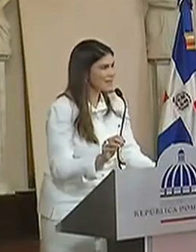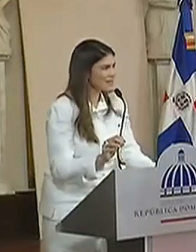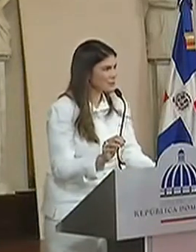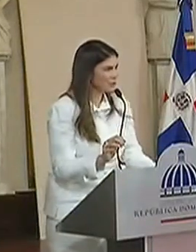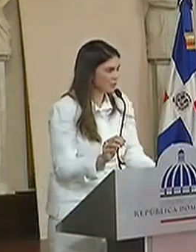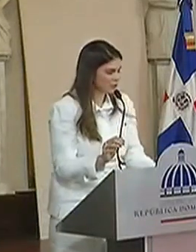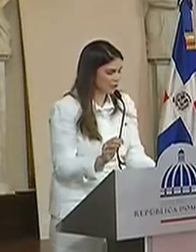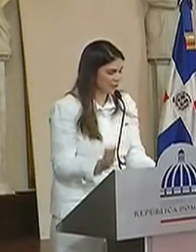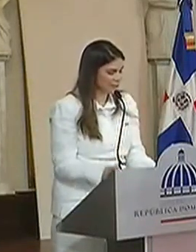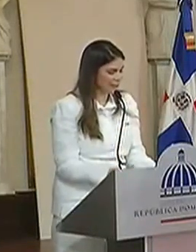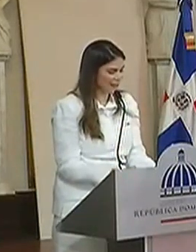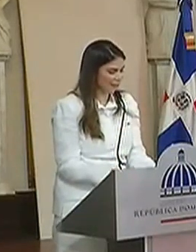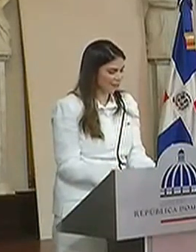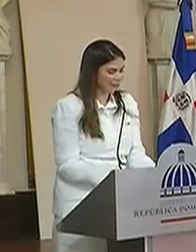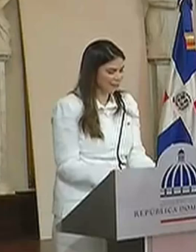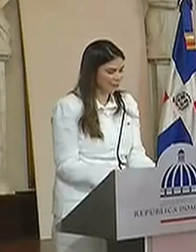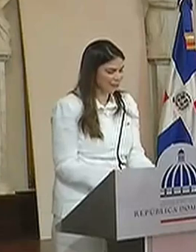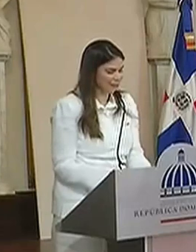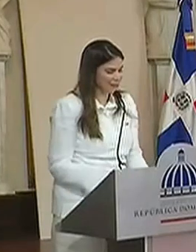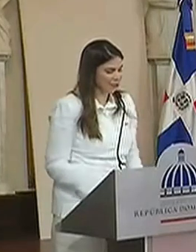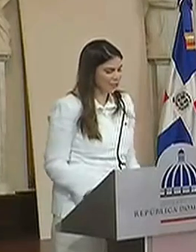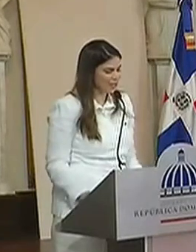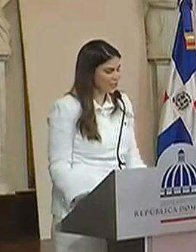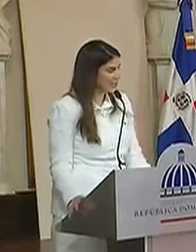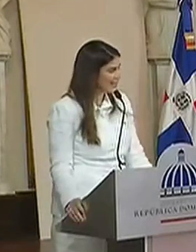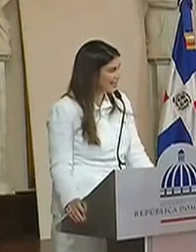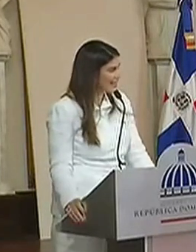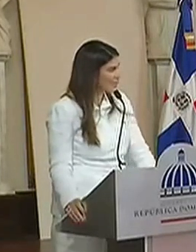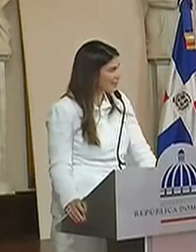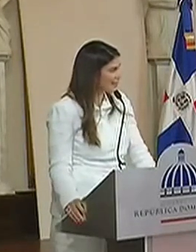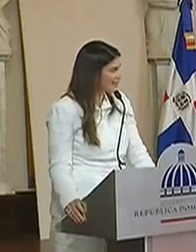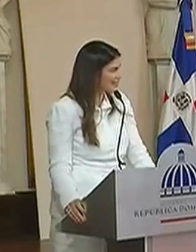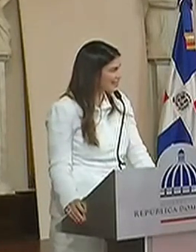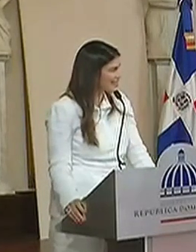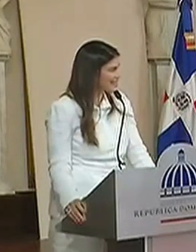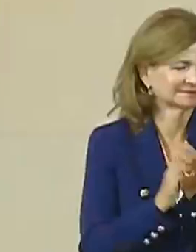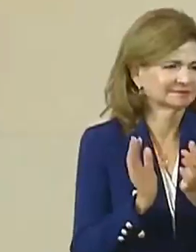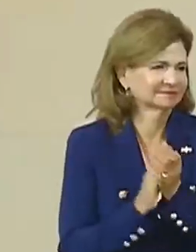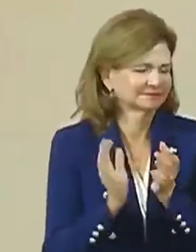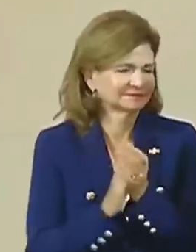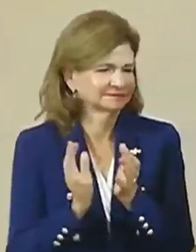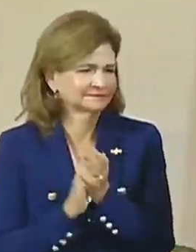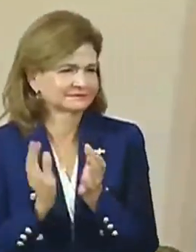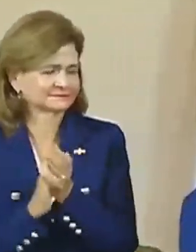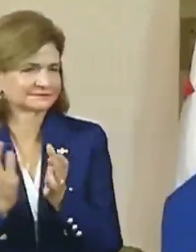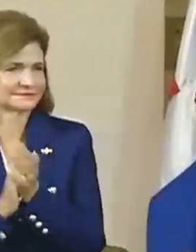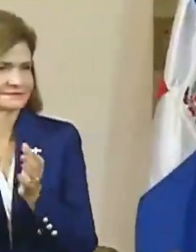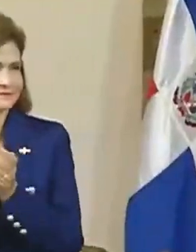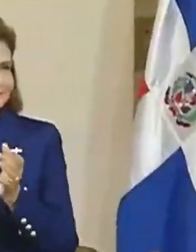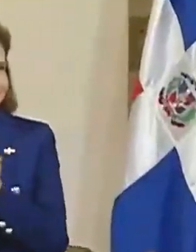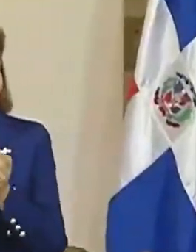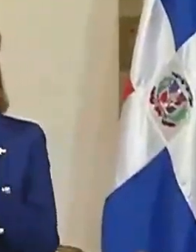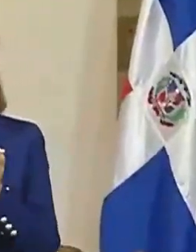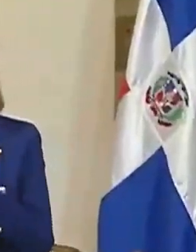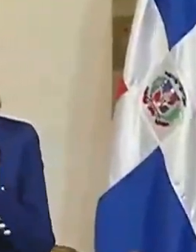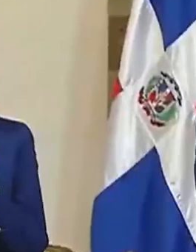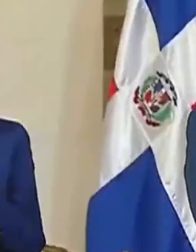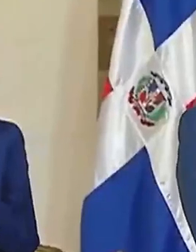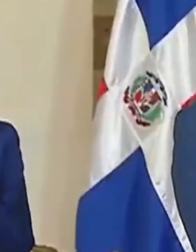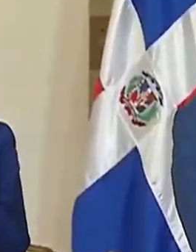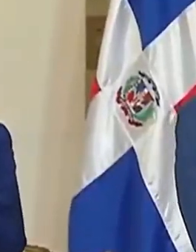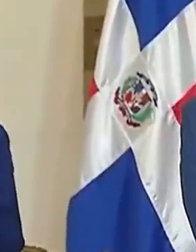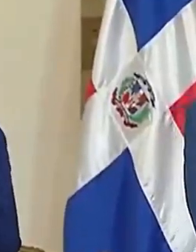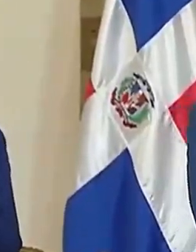Sabias y motivadoras palabras de la maestra Rosario de Yanira Méndez. Enhorabuena para ella, para sus